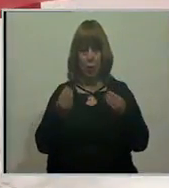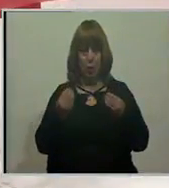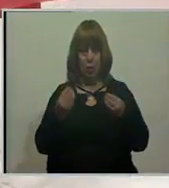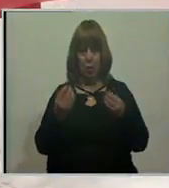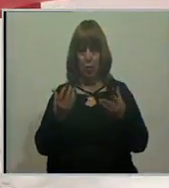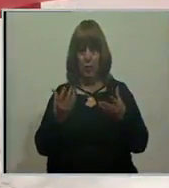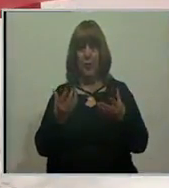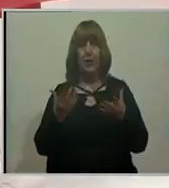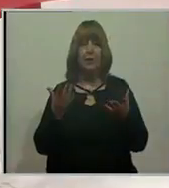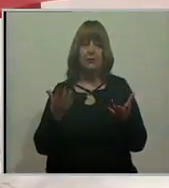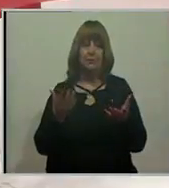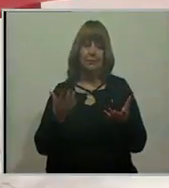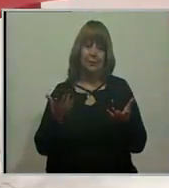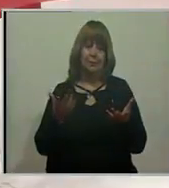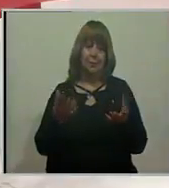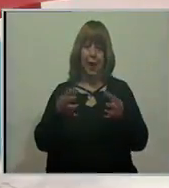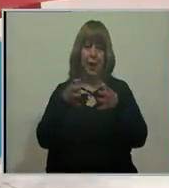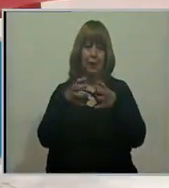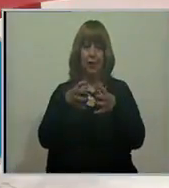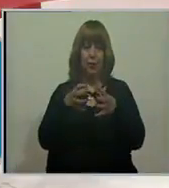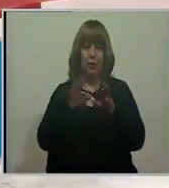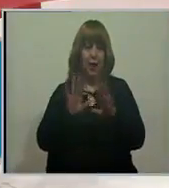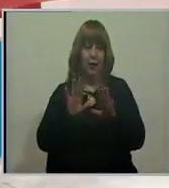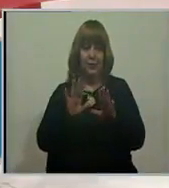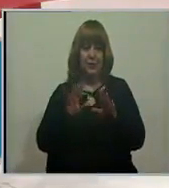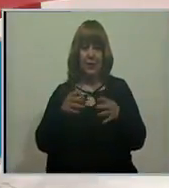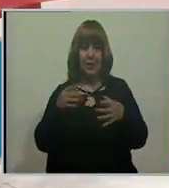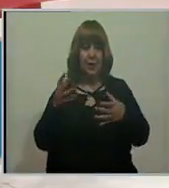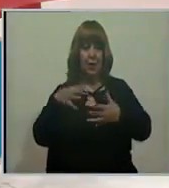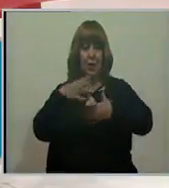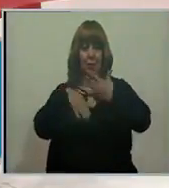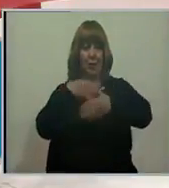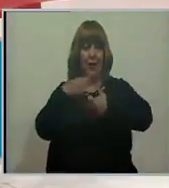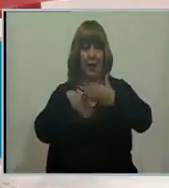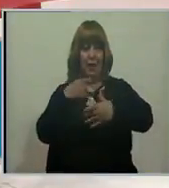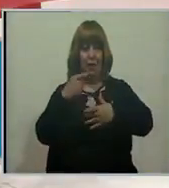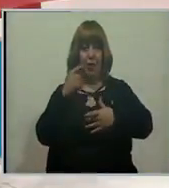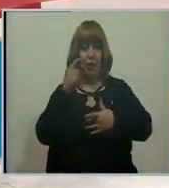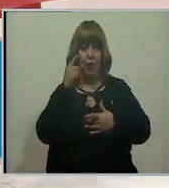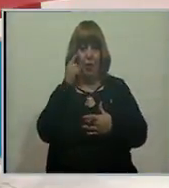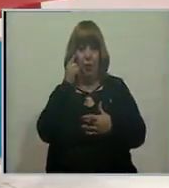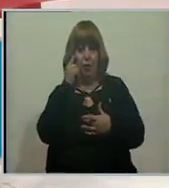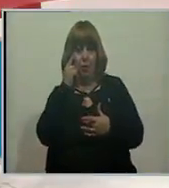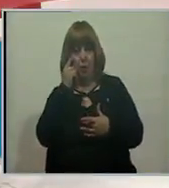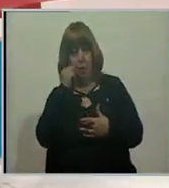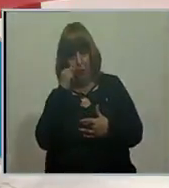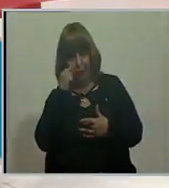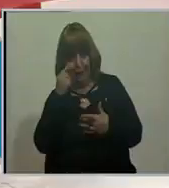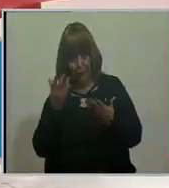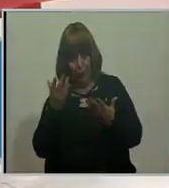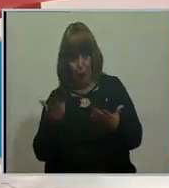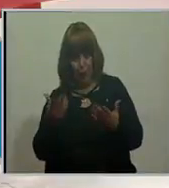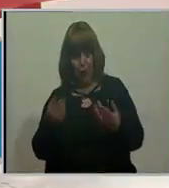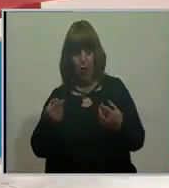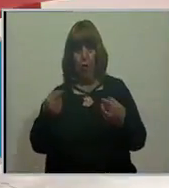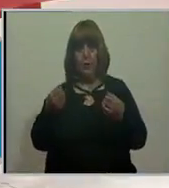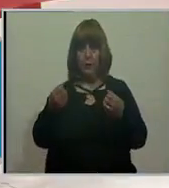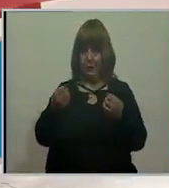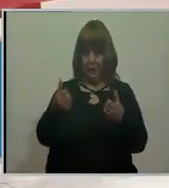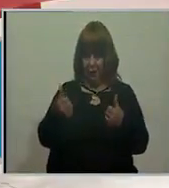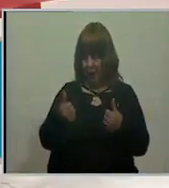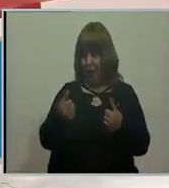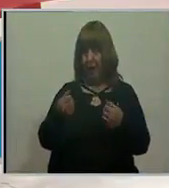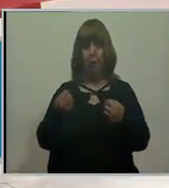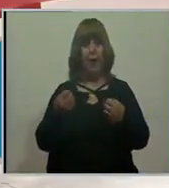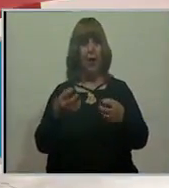eso, lamentablemente. Desde sus inicios. En este caso estamos jugando con algo muy delicado. Siempre. Digamos, poner en riesgo